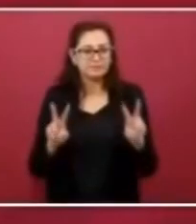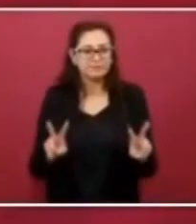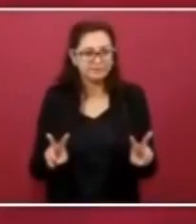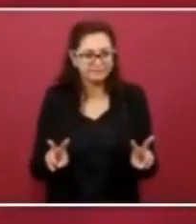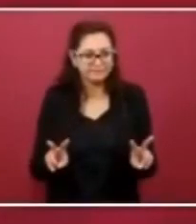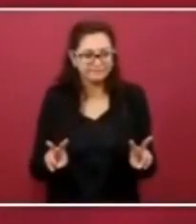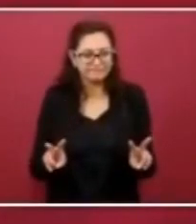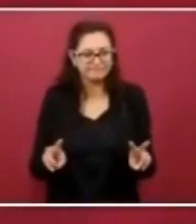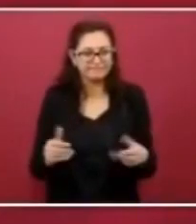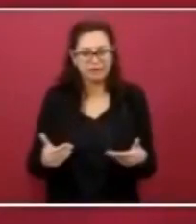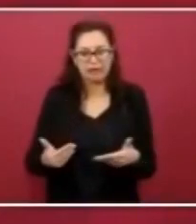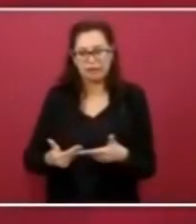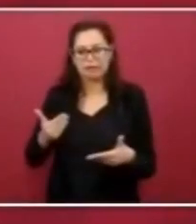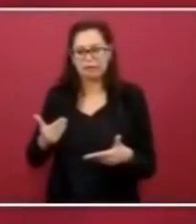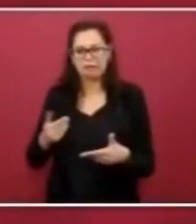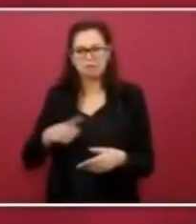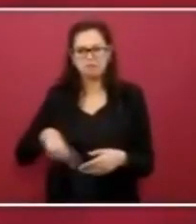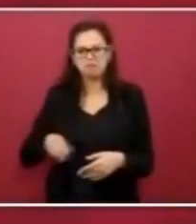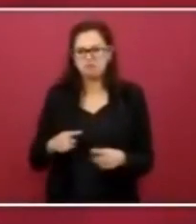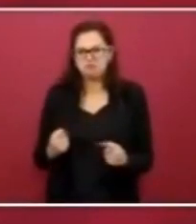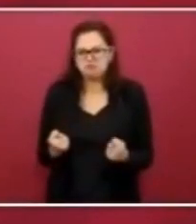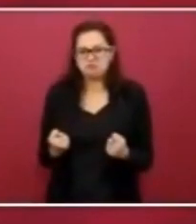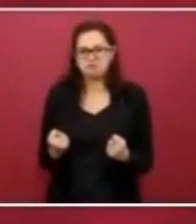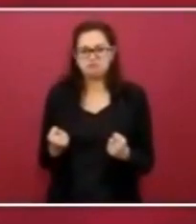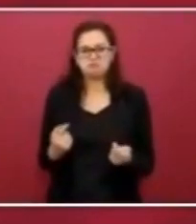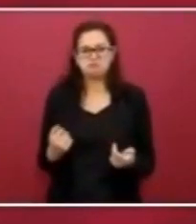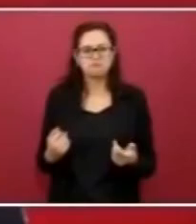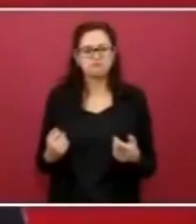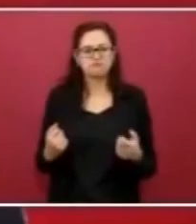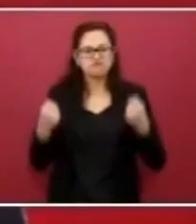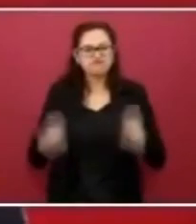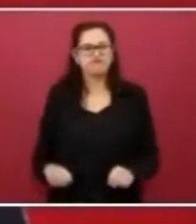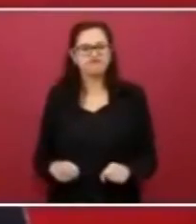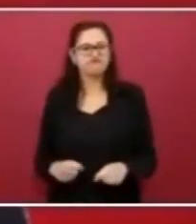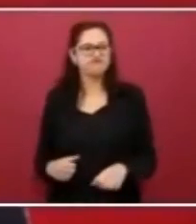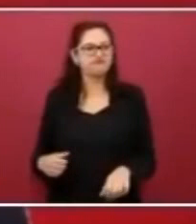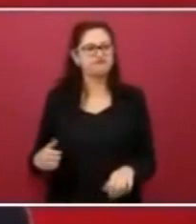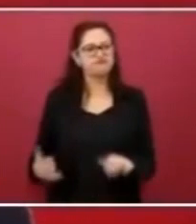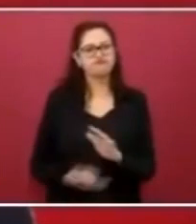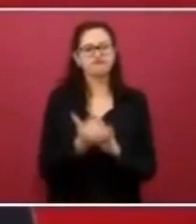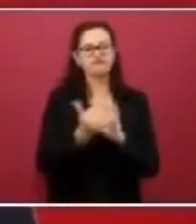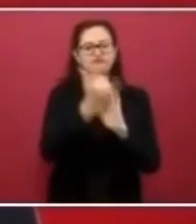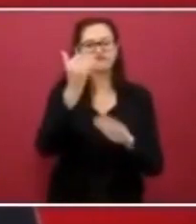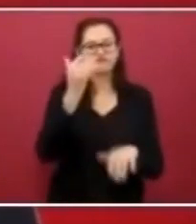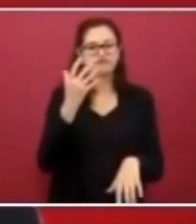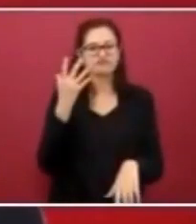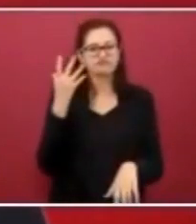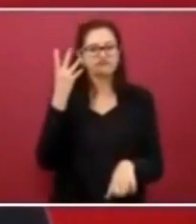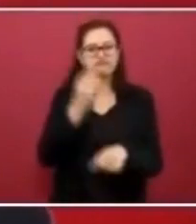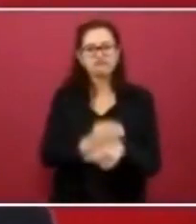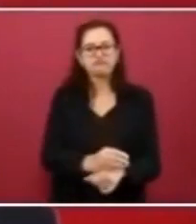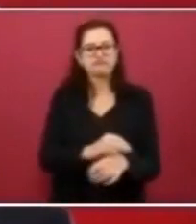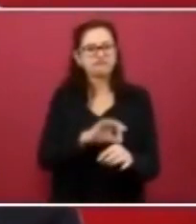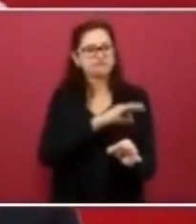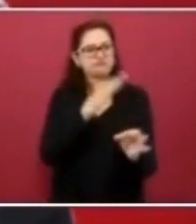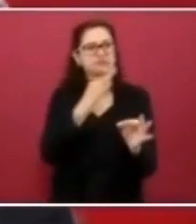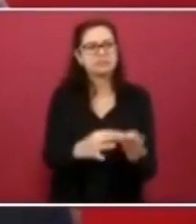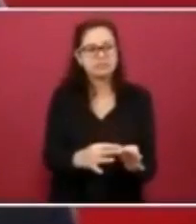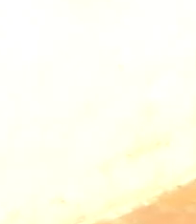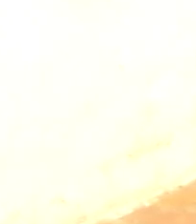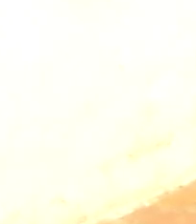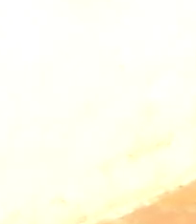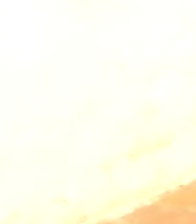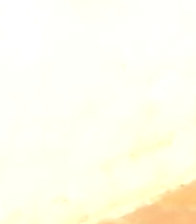esperando que en estos días nos confirmen si nos van a invitar o cómo va a estar el mecanismo esperan que aclare lo relacionado con el presupuesto